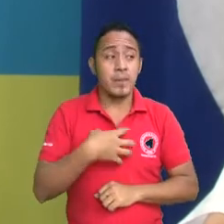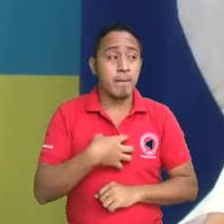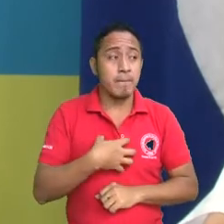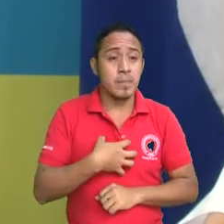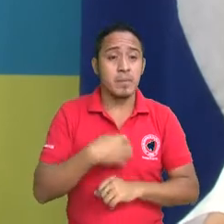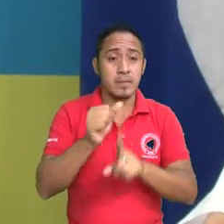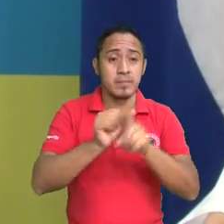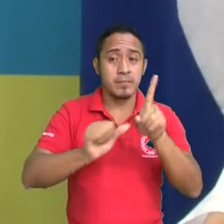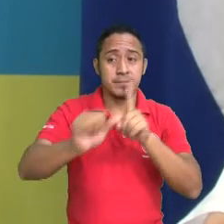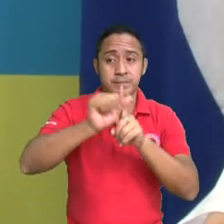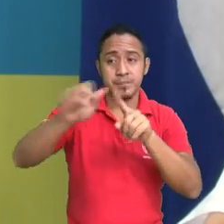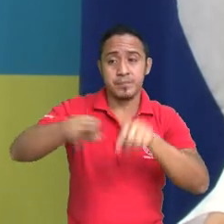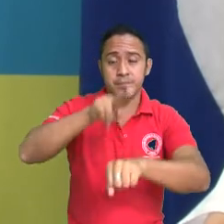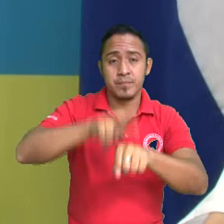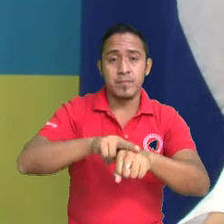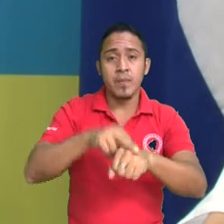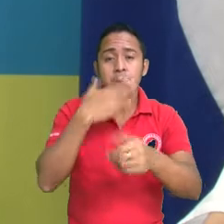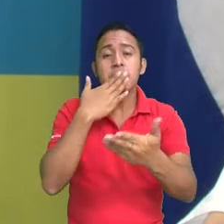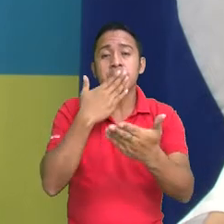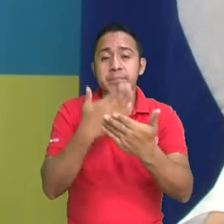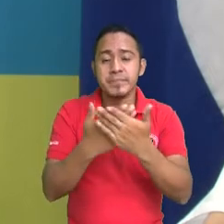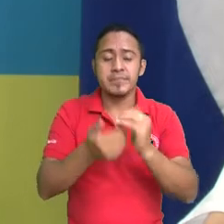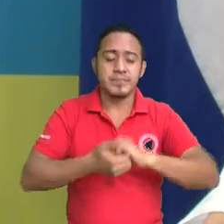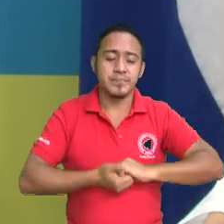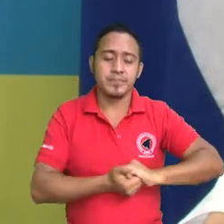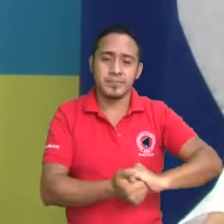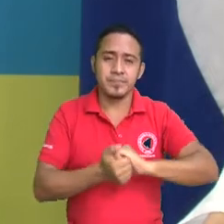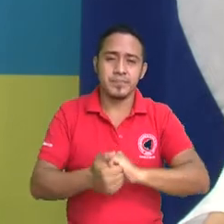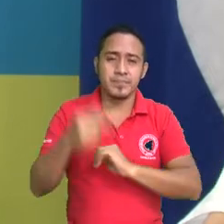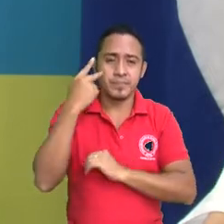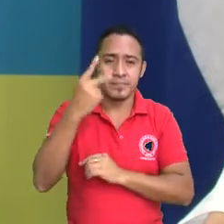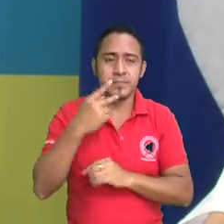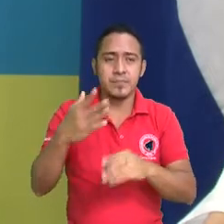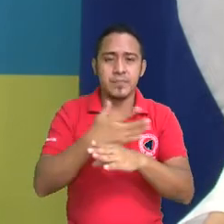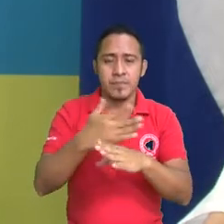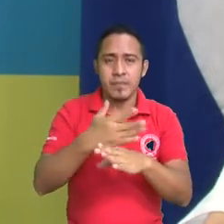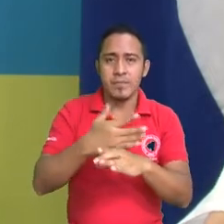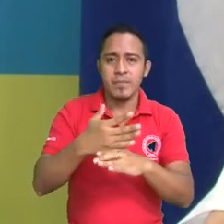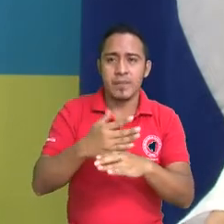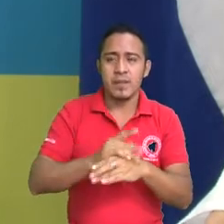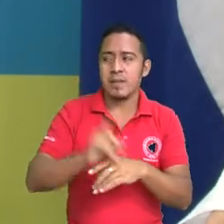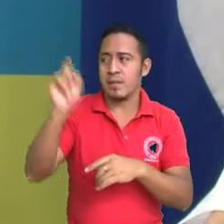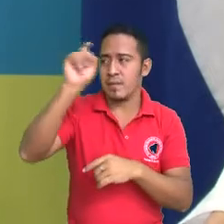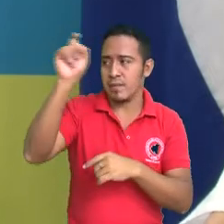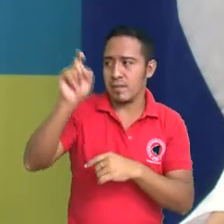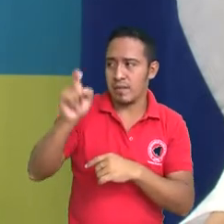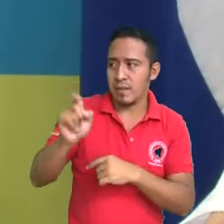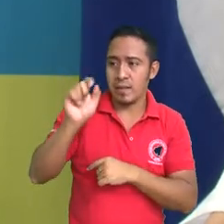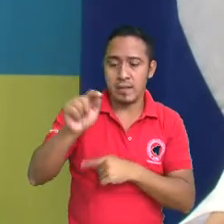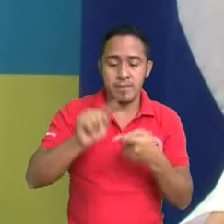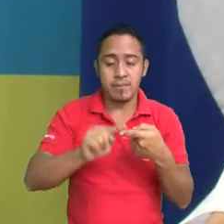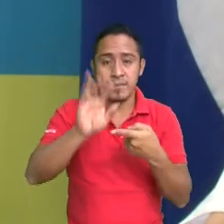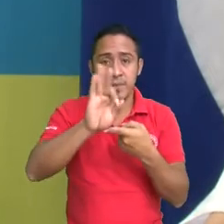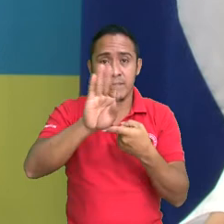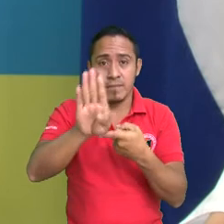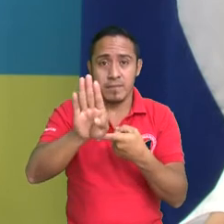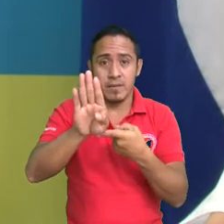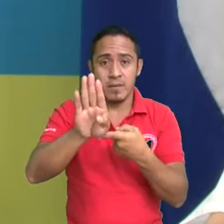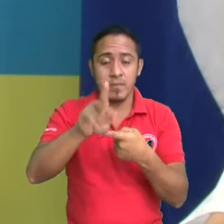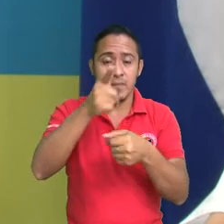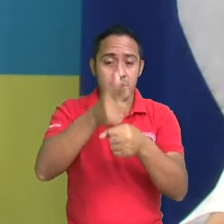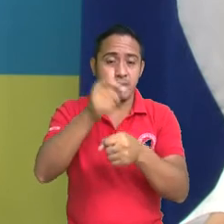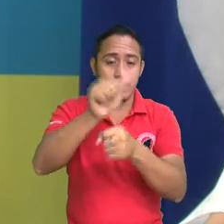canal de la Asamblea Nacional. Gracias a todos los amigos que nos ven a través de las redes sociales. Aparecemos en Facebook como Canal